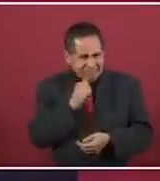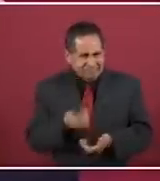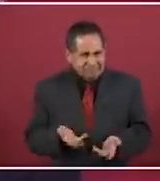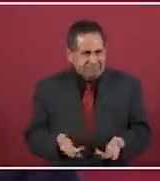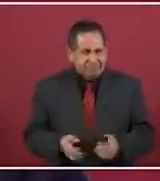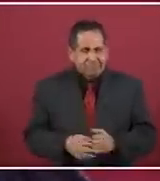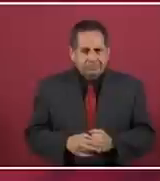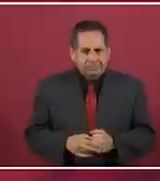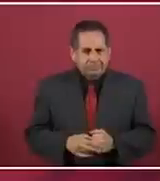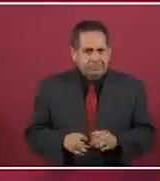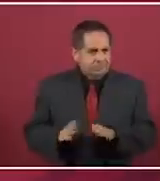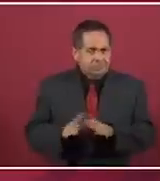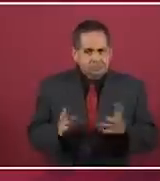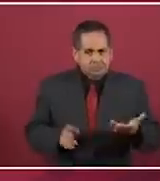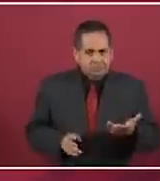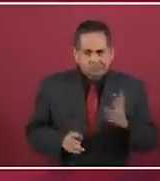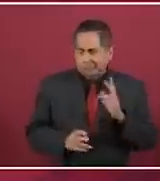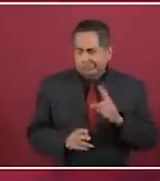Nada más